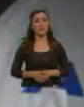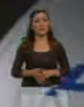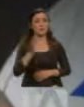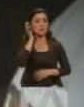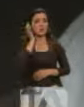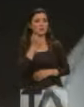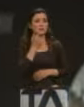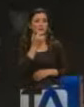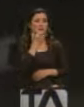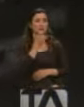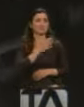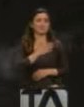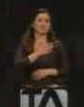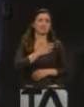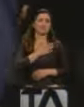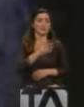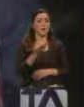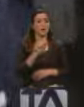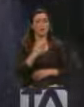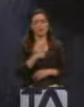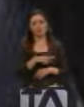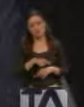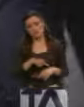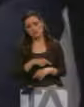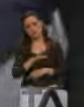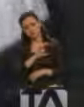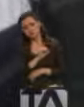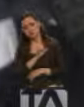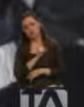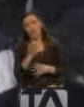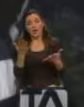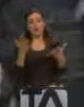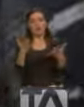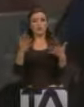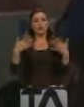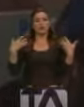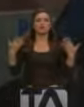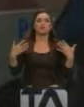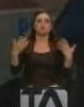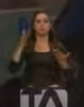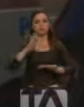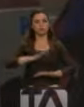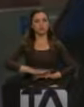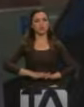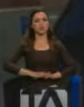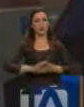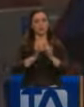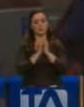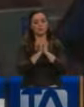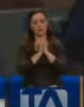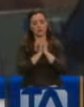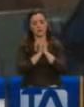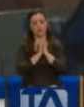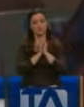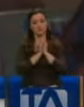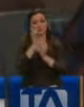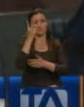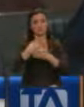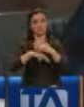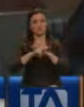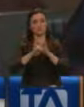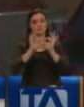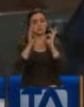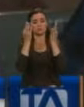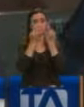error. Una historia que tras tormentosas horas de sufrimiento terminó en un final feliz. Seguiré orando por mi hijo y